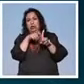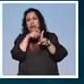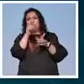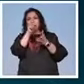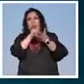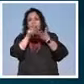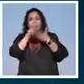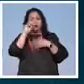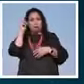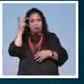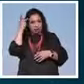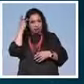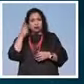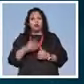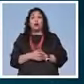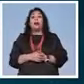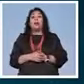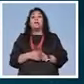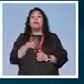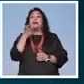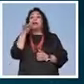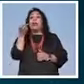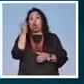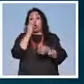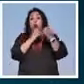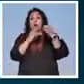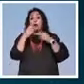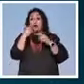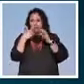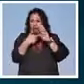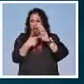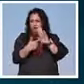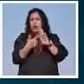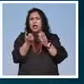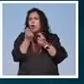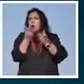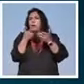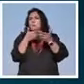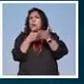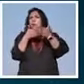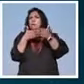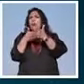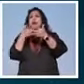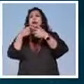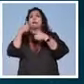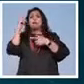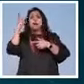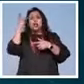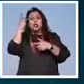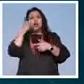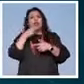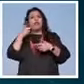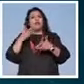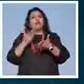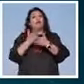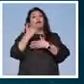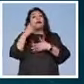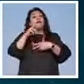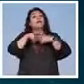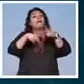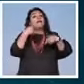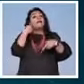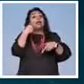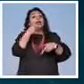escribir esta pastorela. Esta escenificación, que busca mostrar algunos de los obstáculos que los pastores deben superar para ver al niño